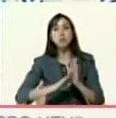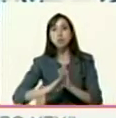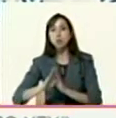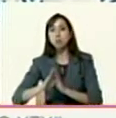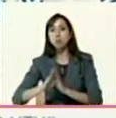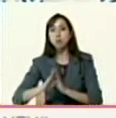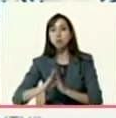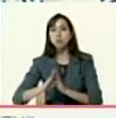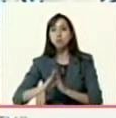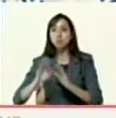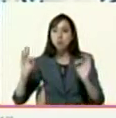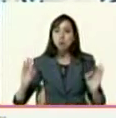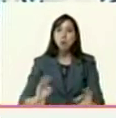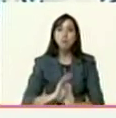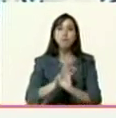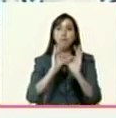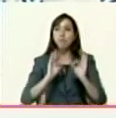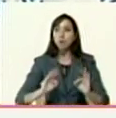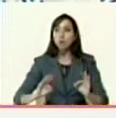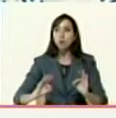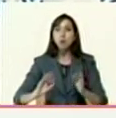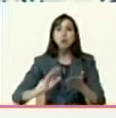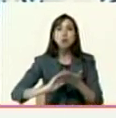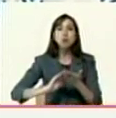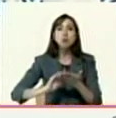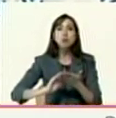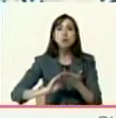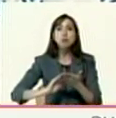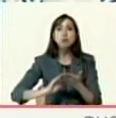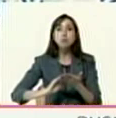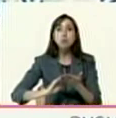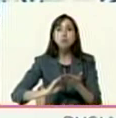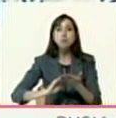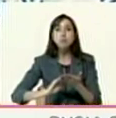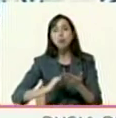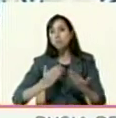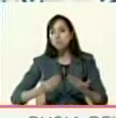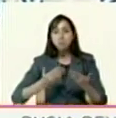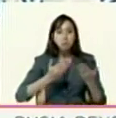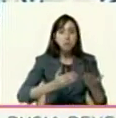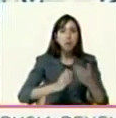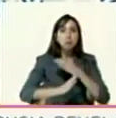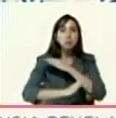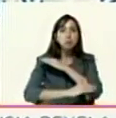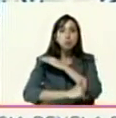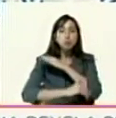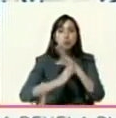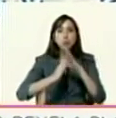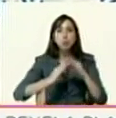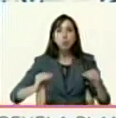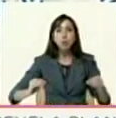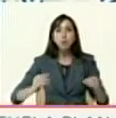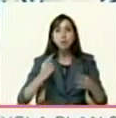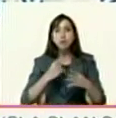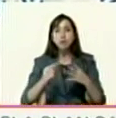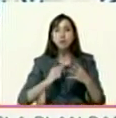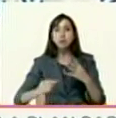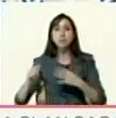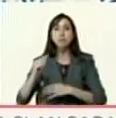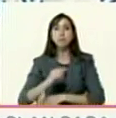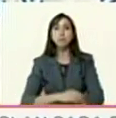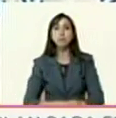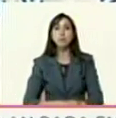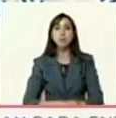diversas formas de corrupción, fortaleciendo las instituciones del Estado, fomentando la participación protagónica del poder